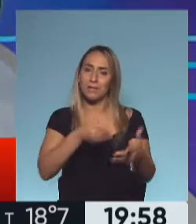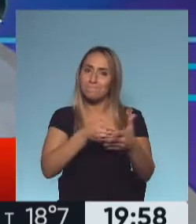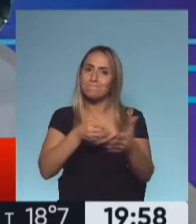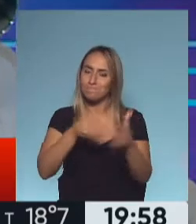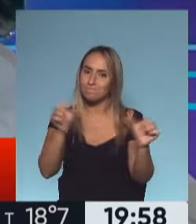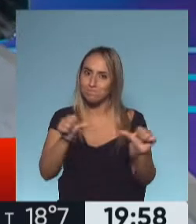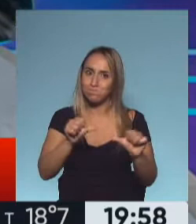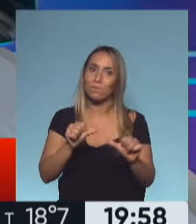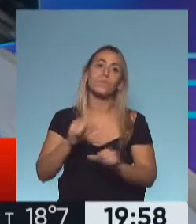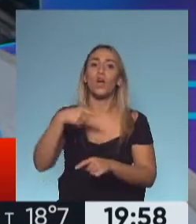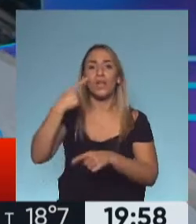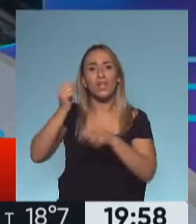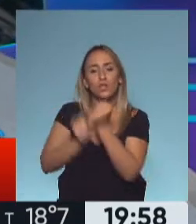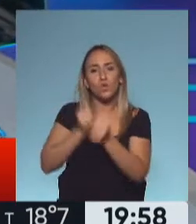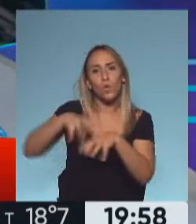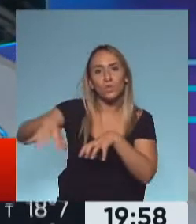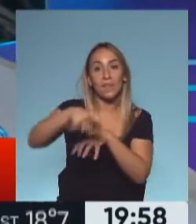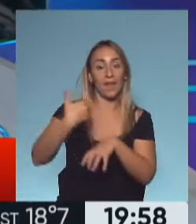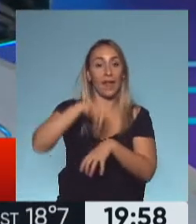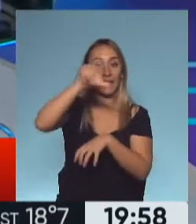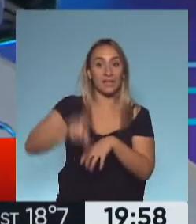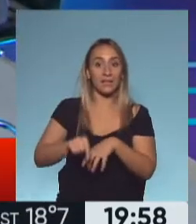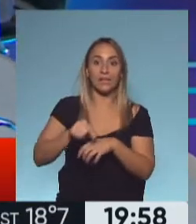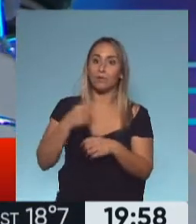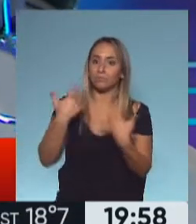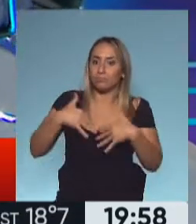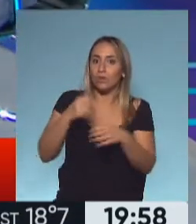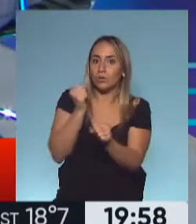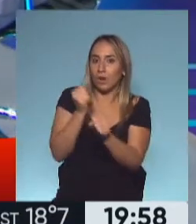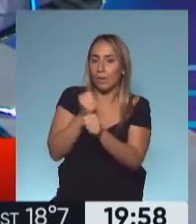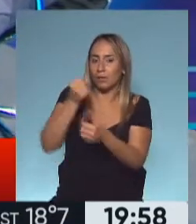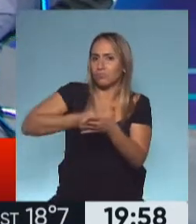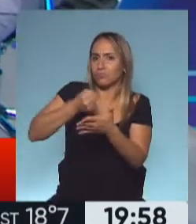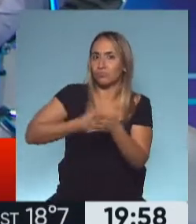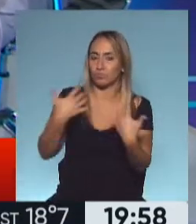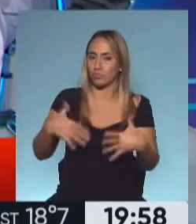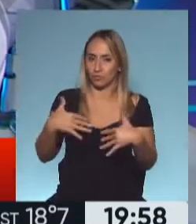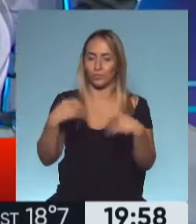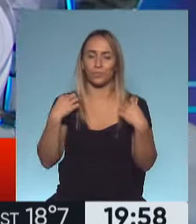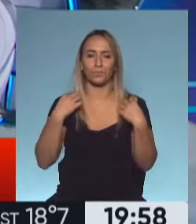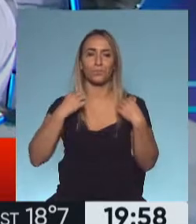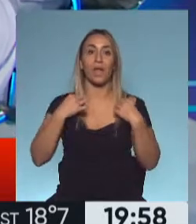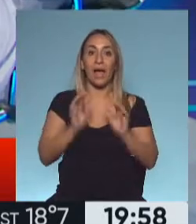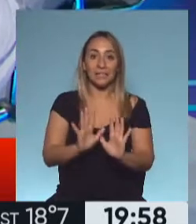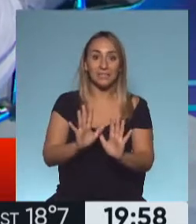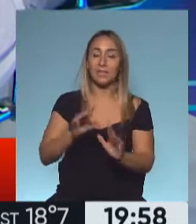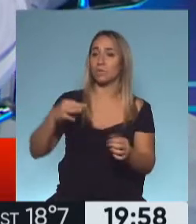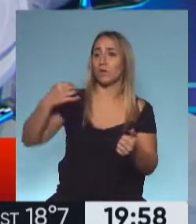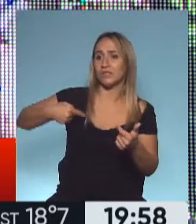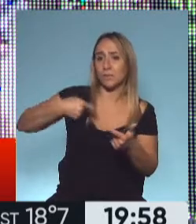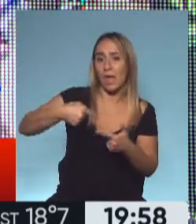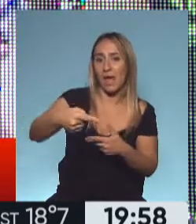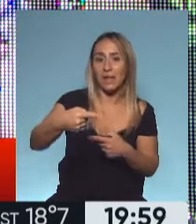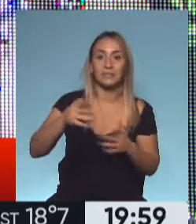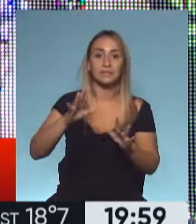sectores industriales productivos que en la Argentina están trabajando y están trabajando muy fuerte. Aquí estamos como cada semana, así como con Paula Español,